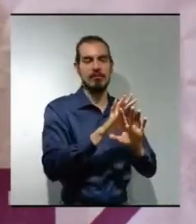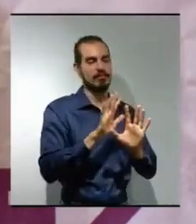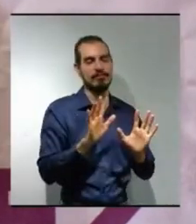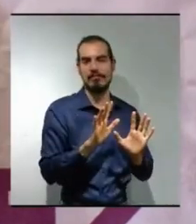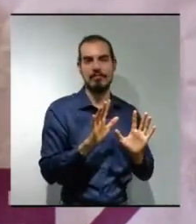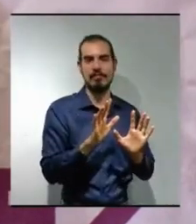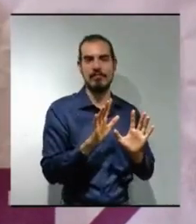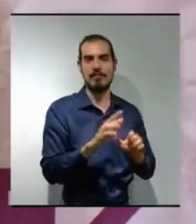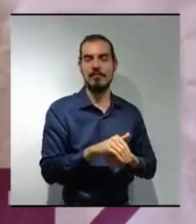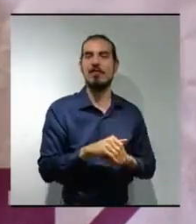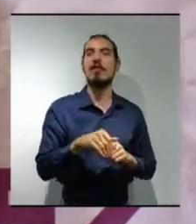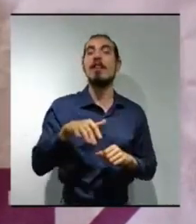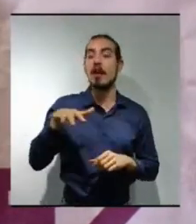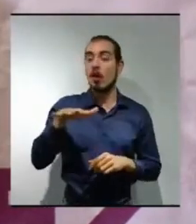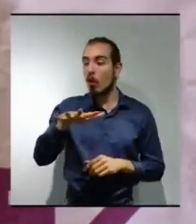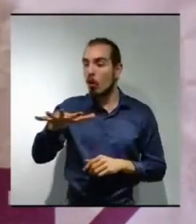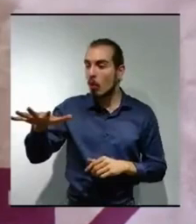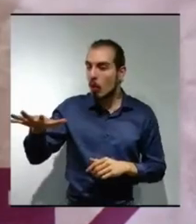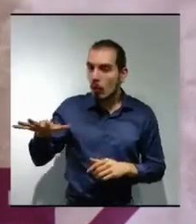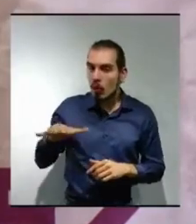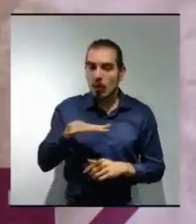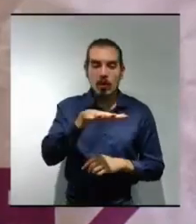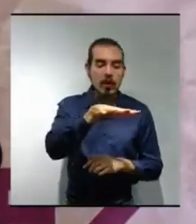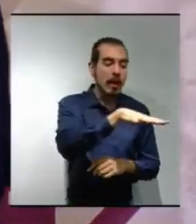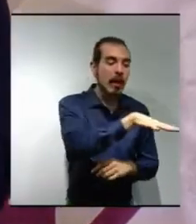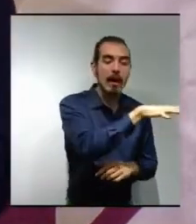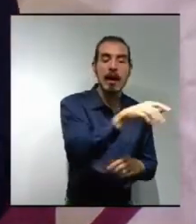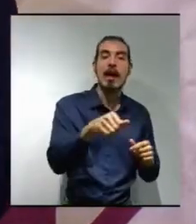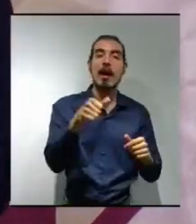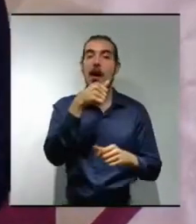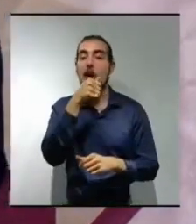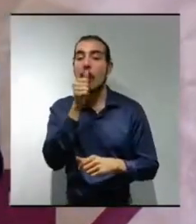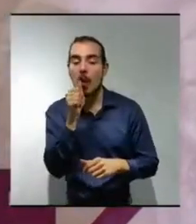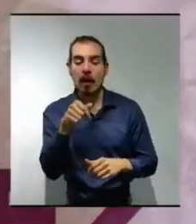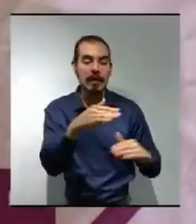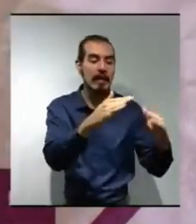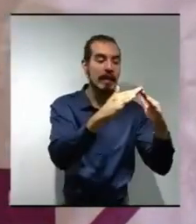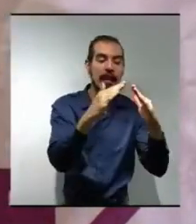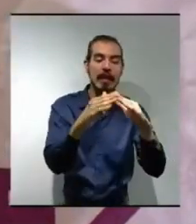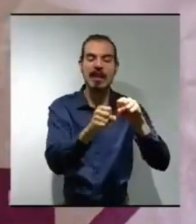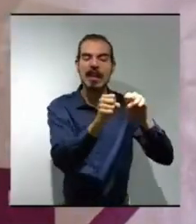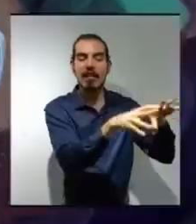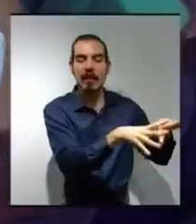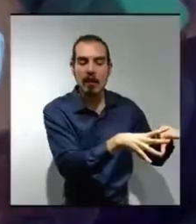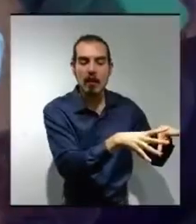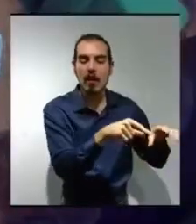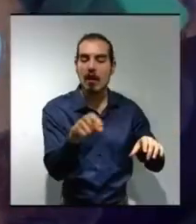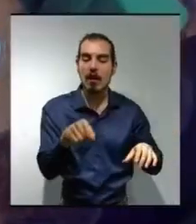buscando que en Juárez, donde hay tanta casa abandonada, pues la gente pueda tener un patrimonio.